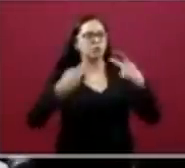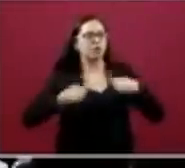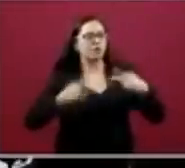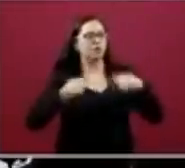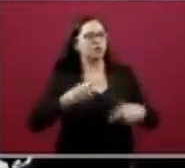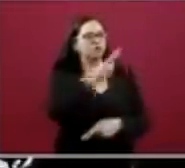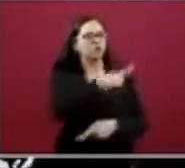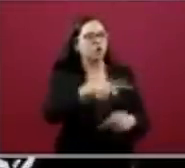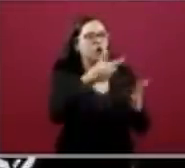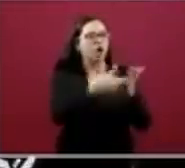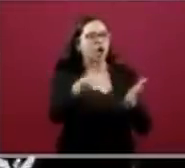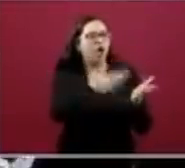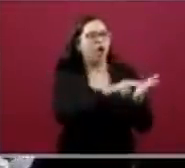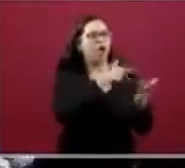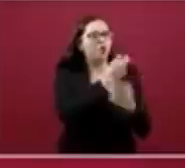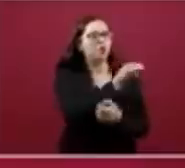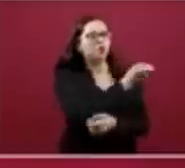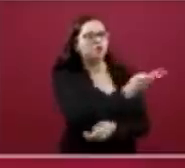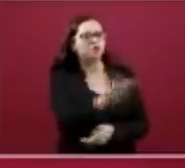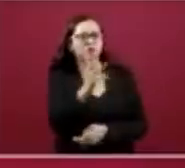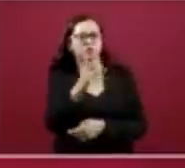yo admiro mucho